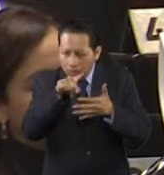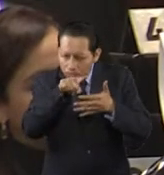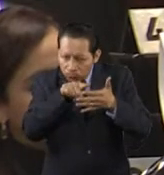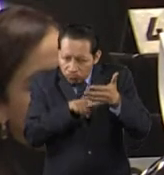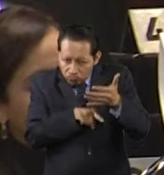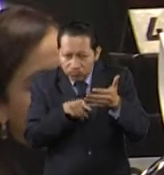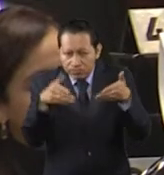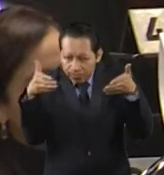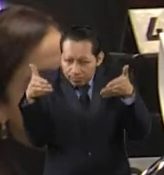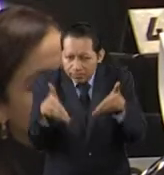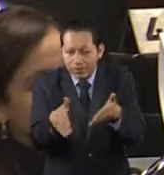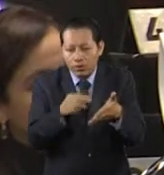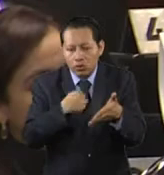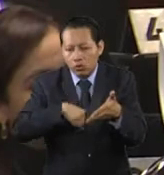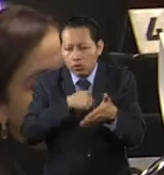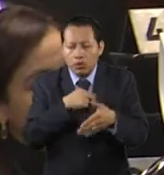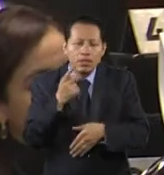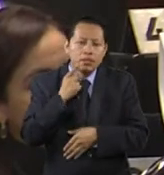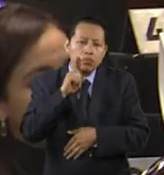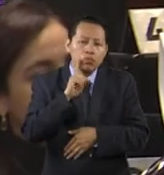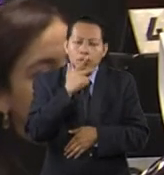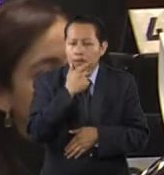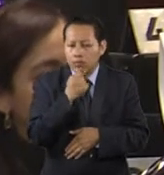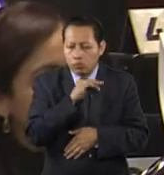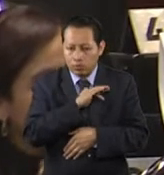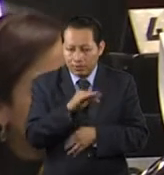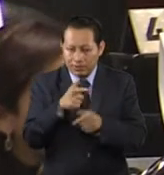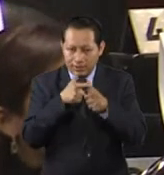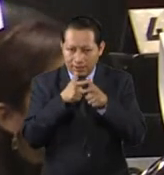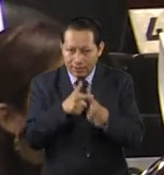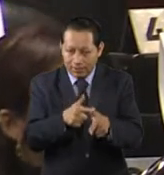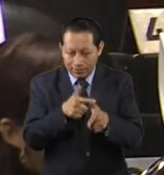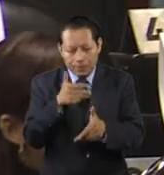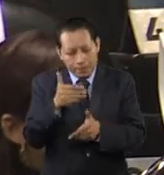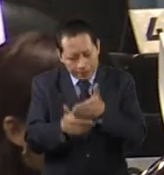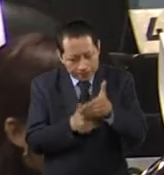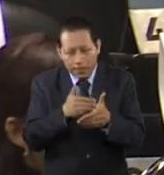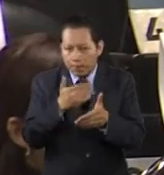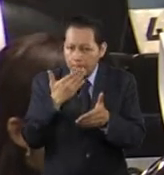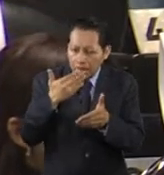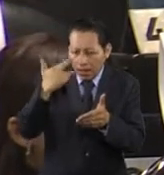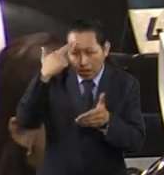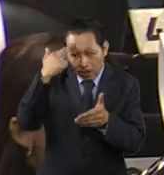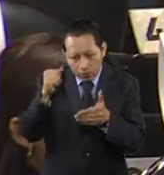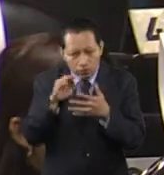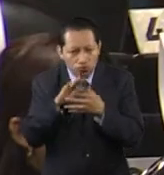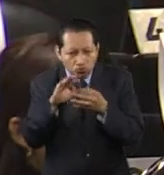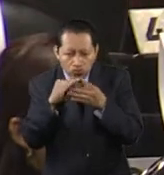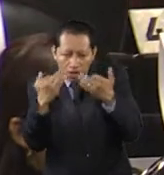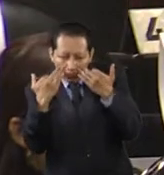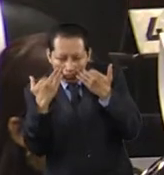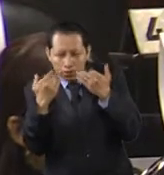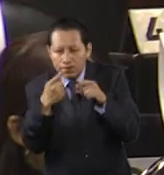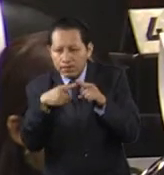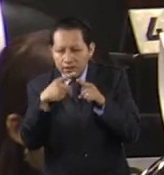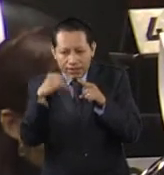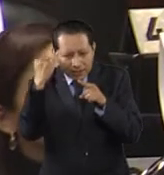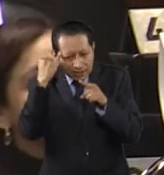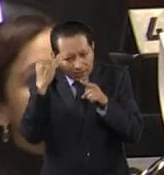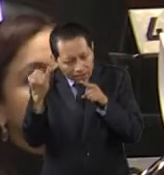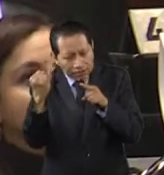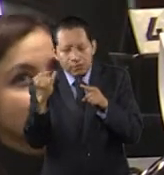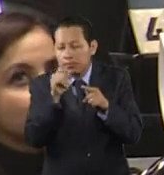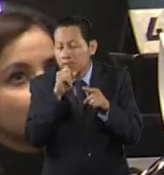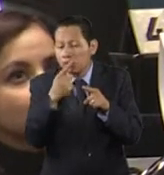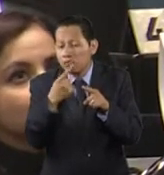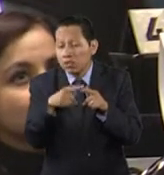particular, donde nuestros diputadas y diputados continuarán ofreciendo argumentos, evidencias, ideas y sobre